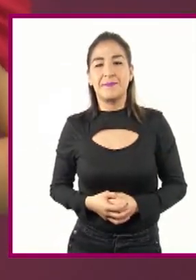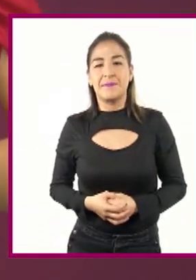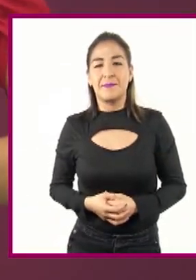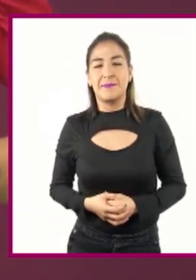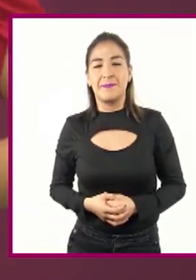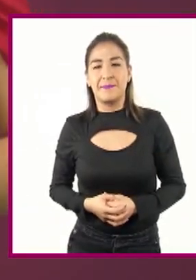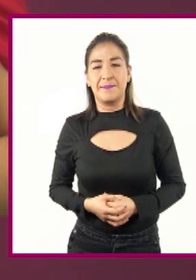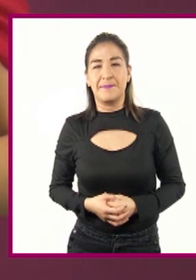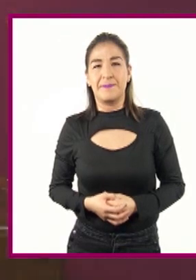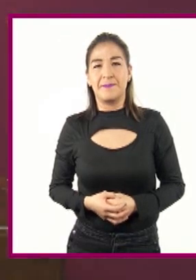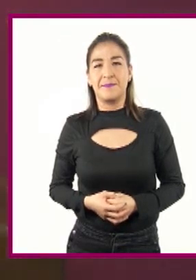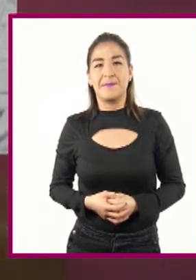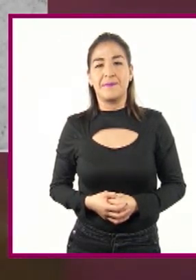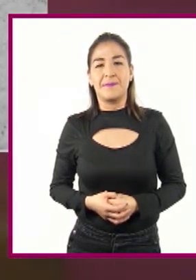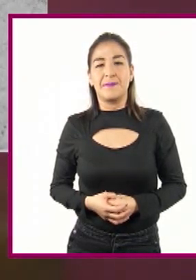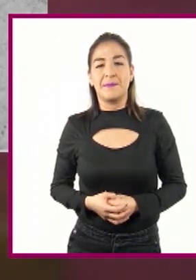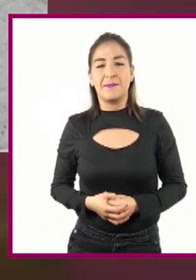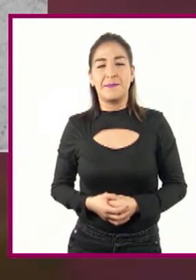Dice así: